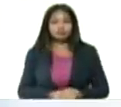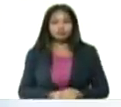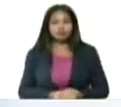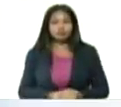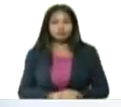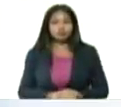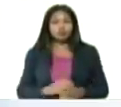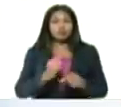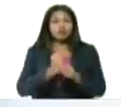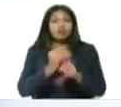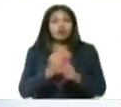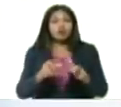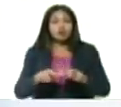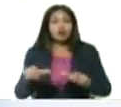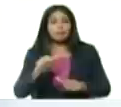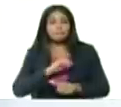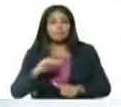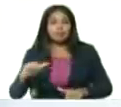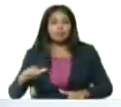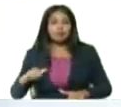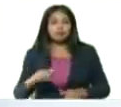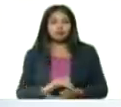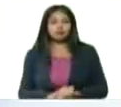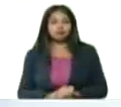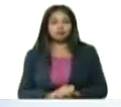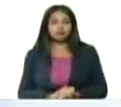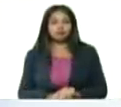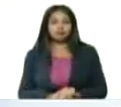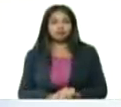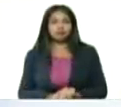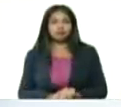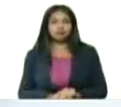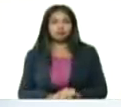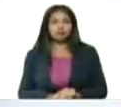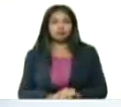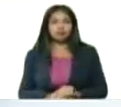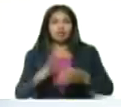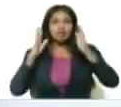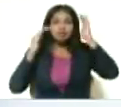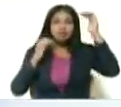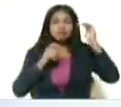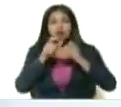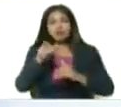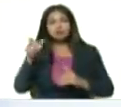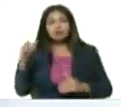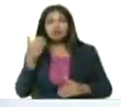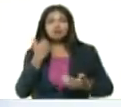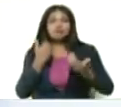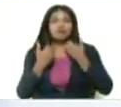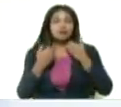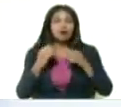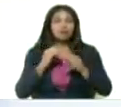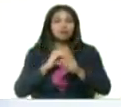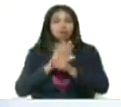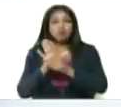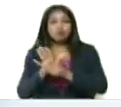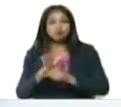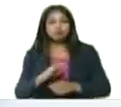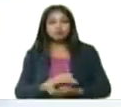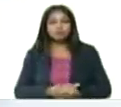Trabaja en un centro privado donde atiende personas enfermas con el COVID-19.